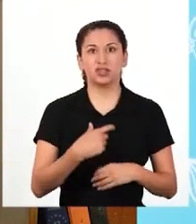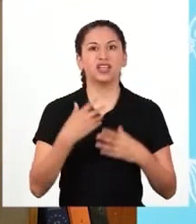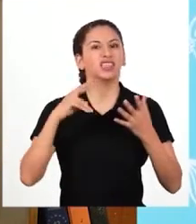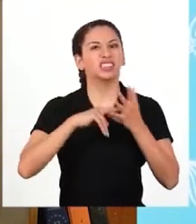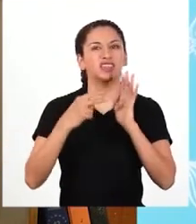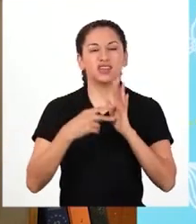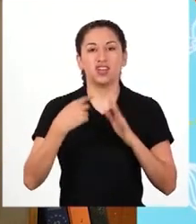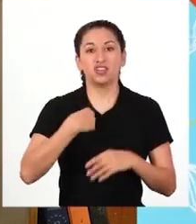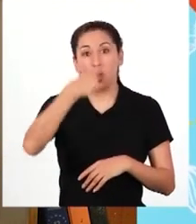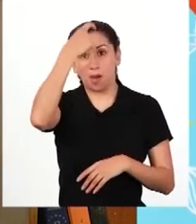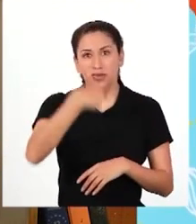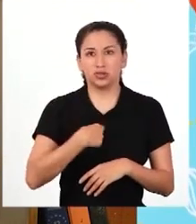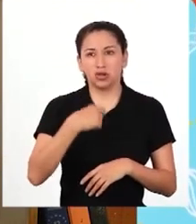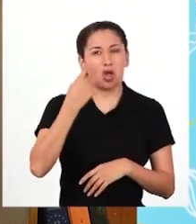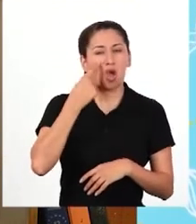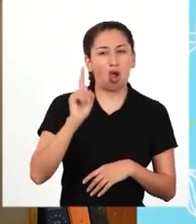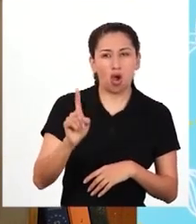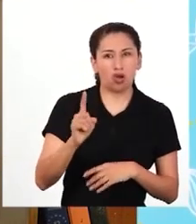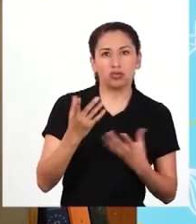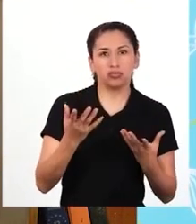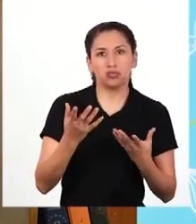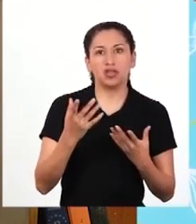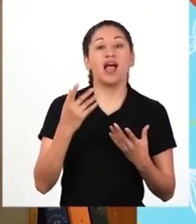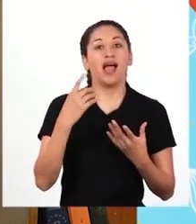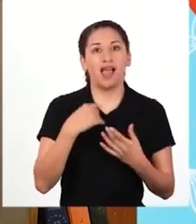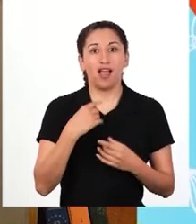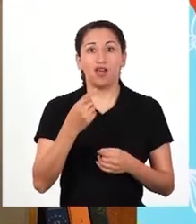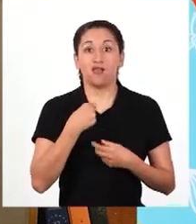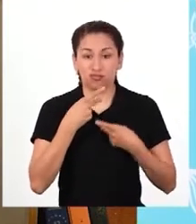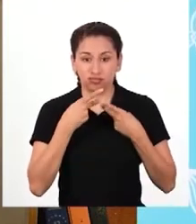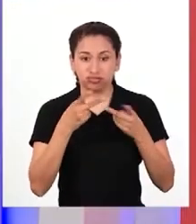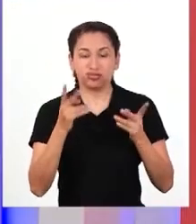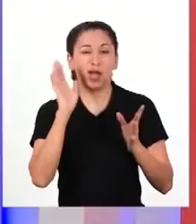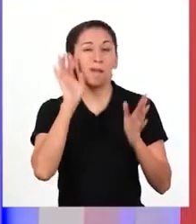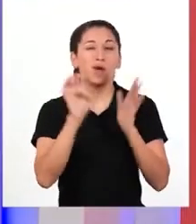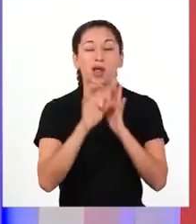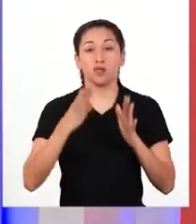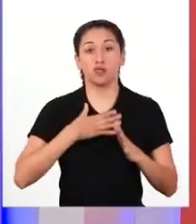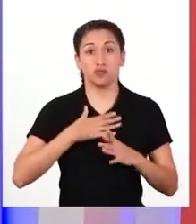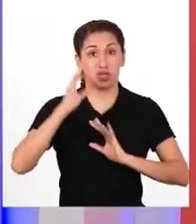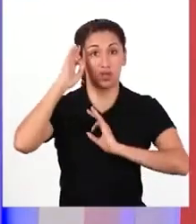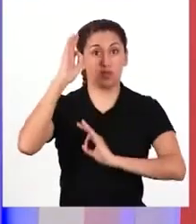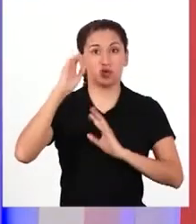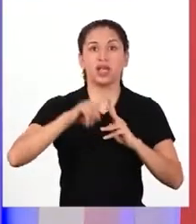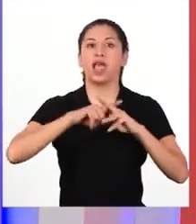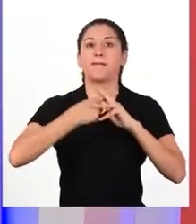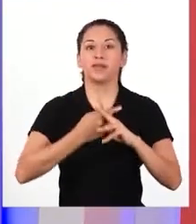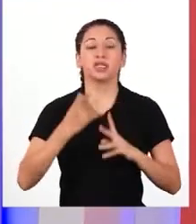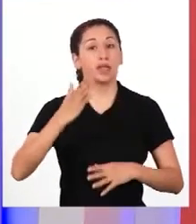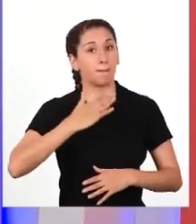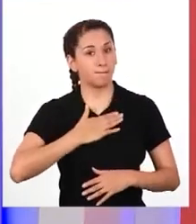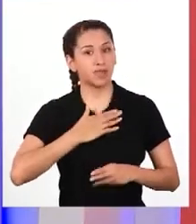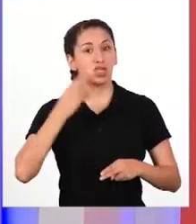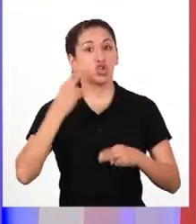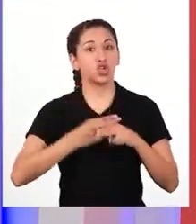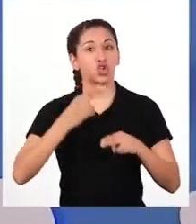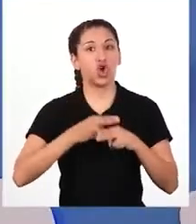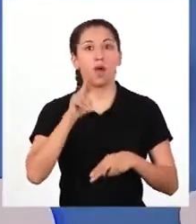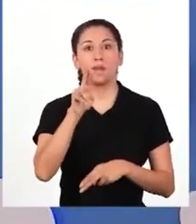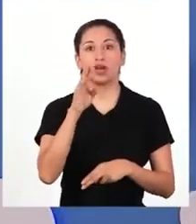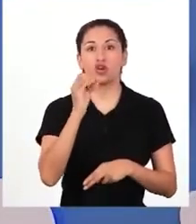su interlocutor deja de ser una persona desconocida. Por ejemplo, mi discurso comienza